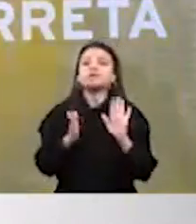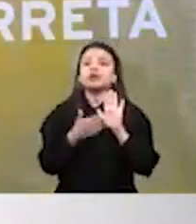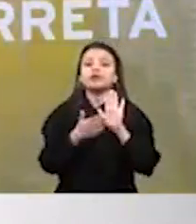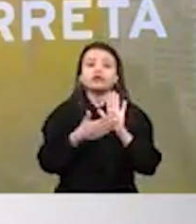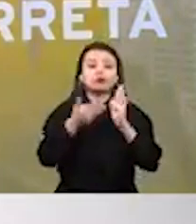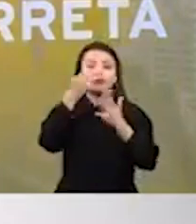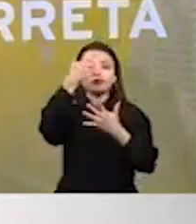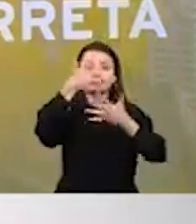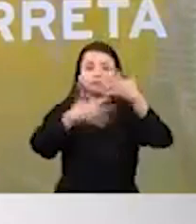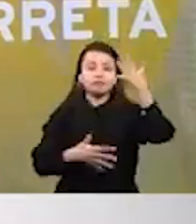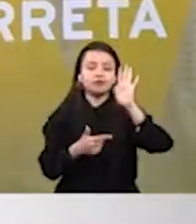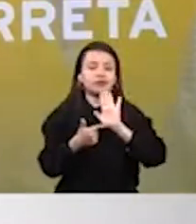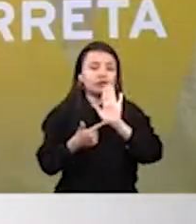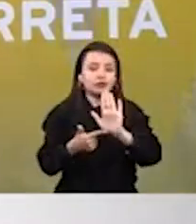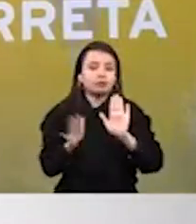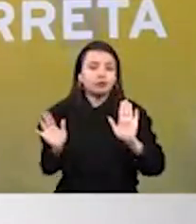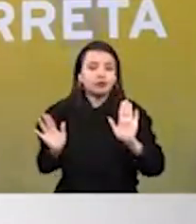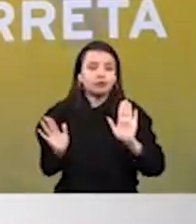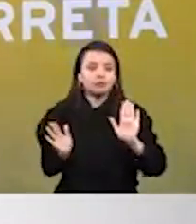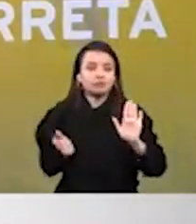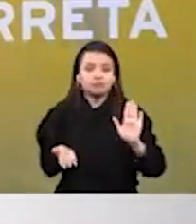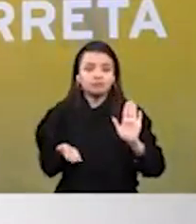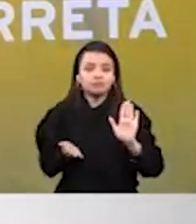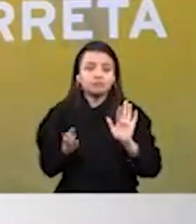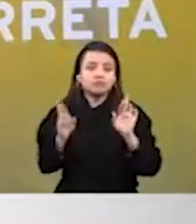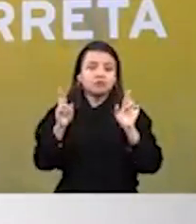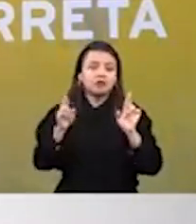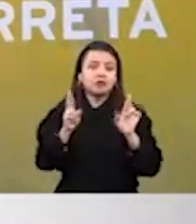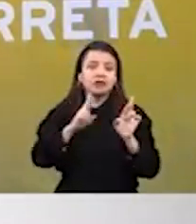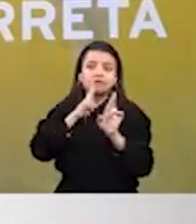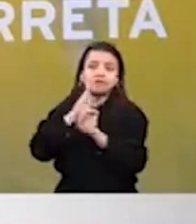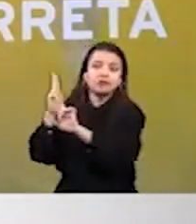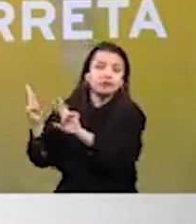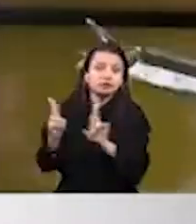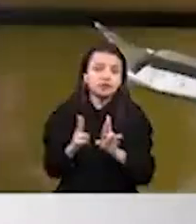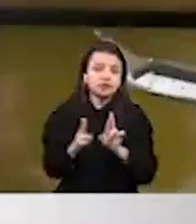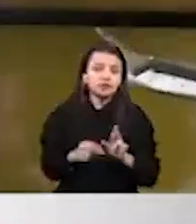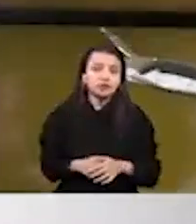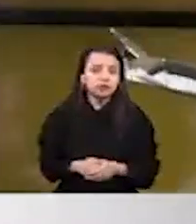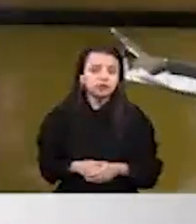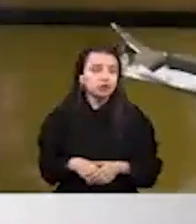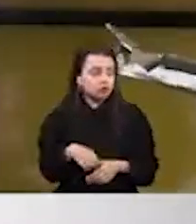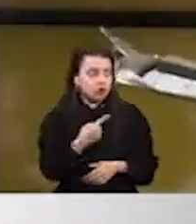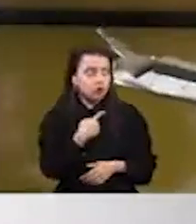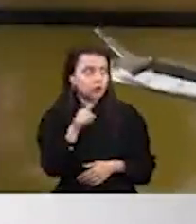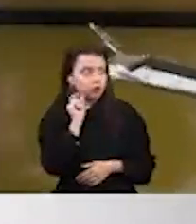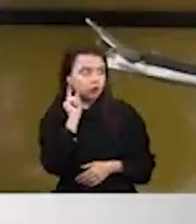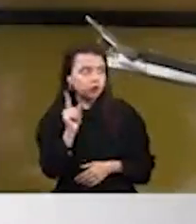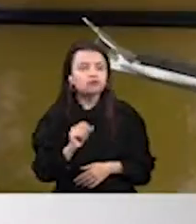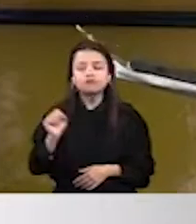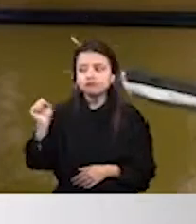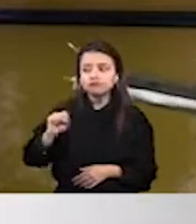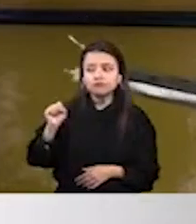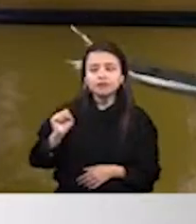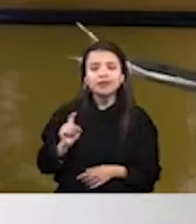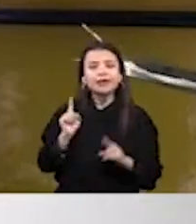es el reporte que entrega el Ministerio de Salud. Estaremos esperando la respuesta. Los hemos buscado. Los hemos buscado, pero hay